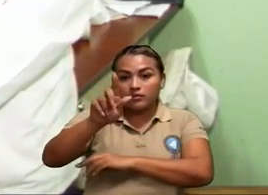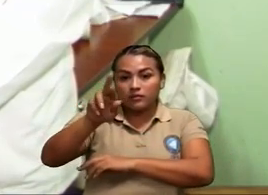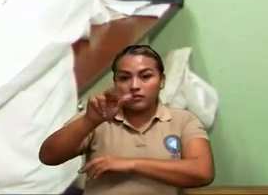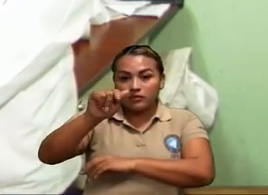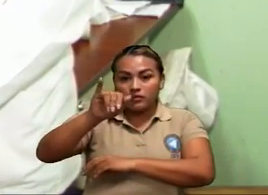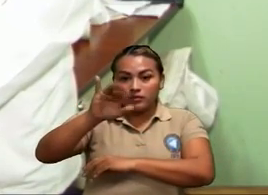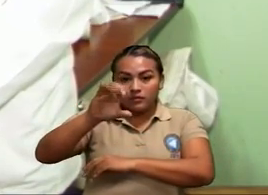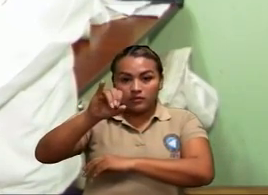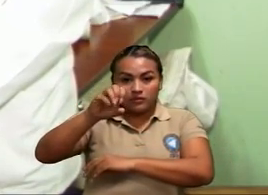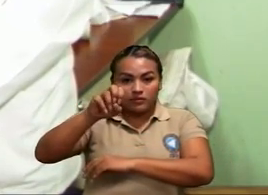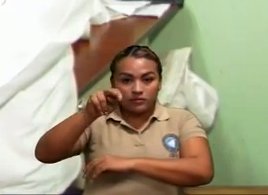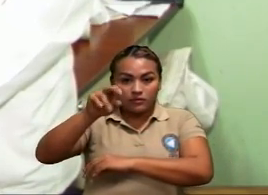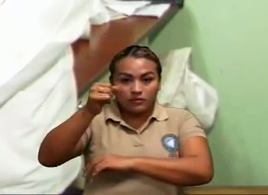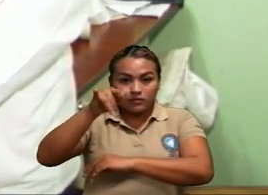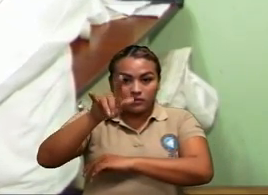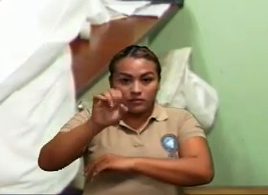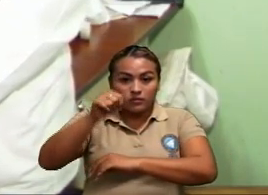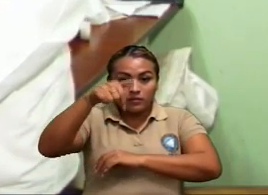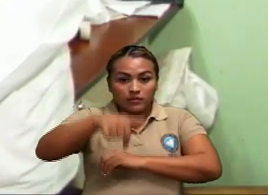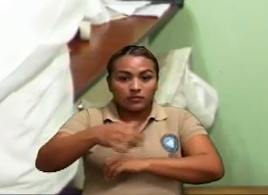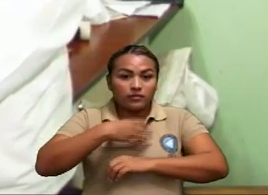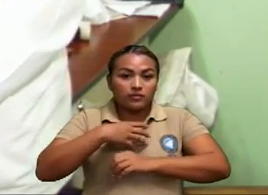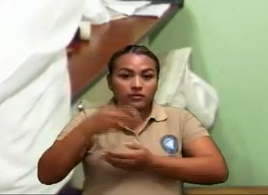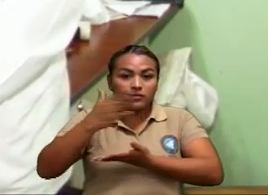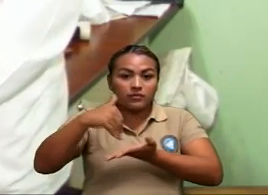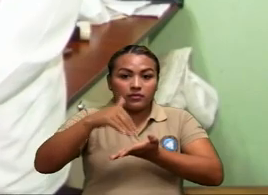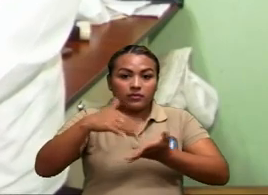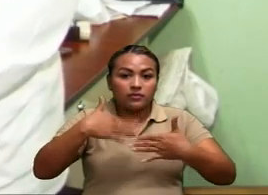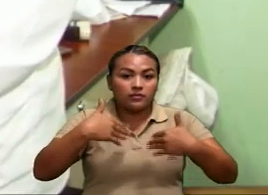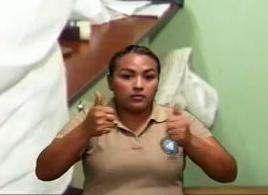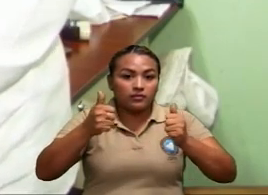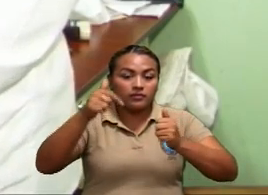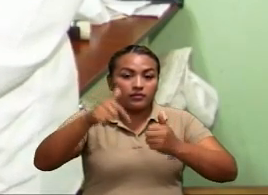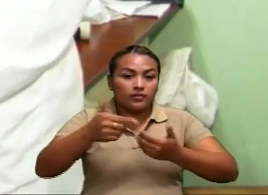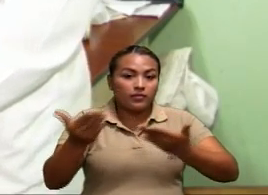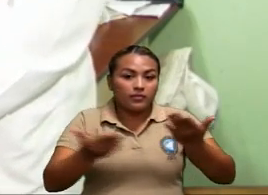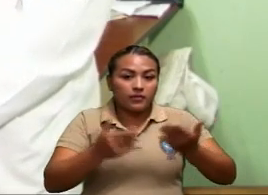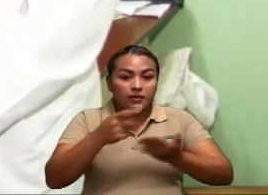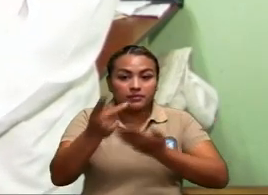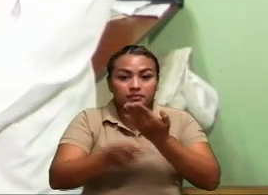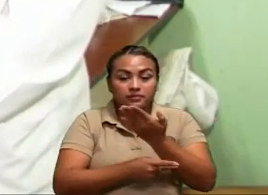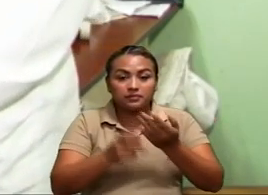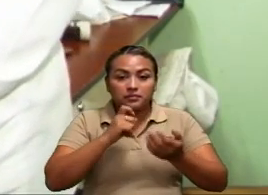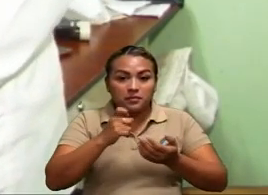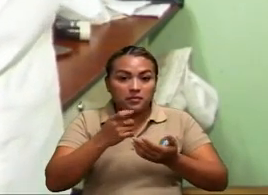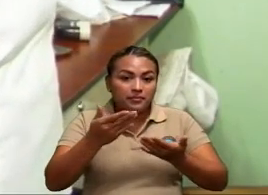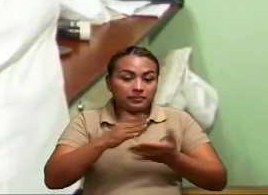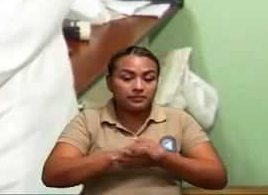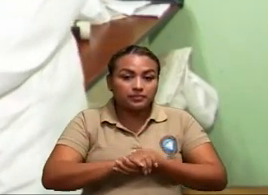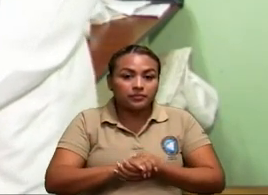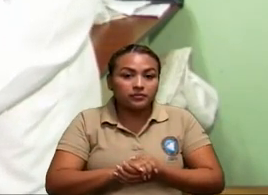de este centro de salud. Bienvenida, licenciada, un gusto tenerla en este programa. Cuando hablamos